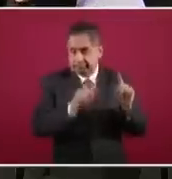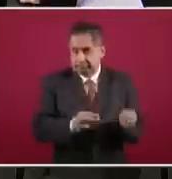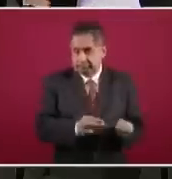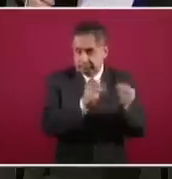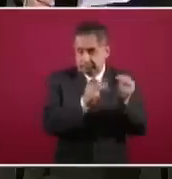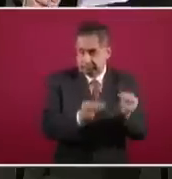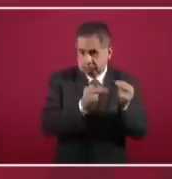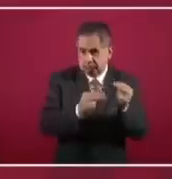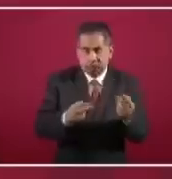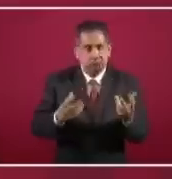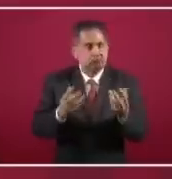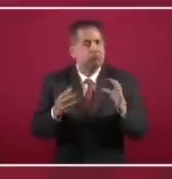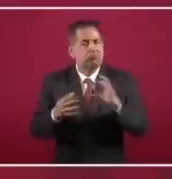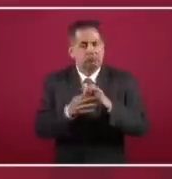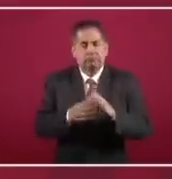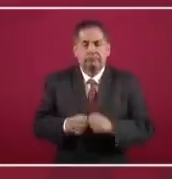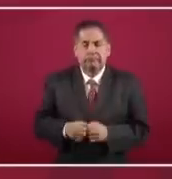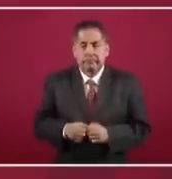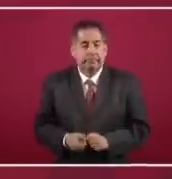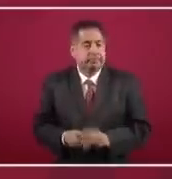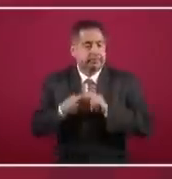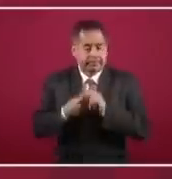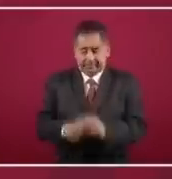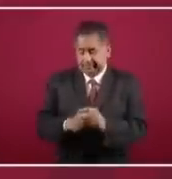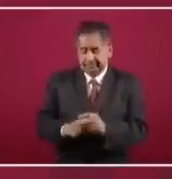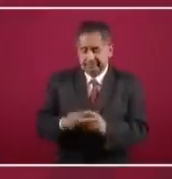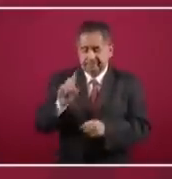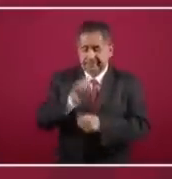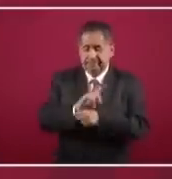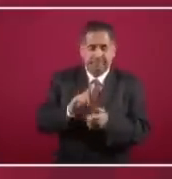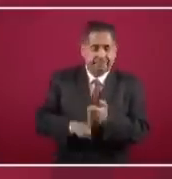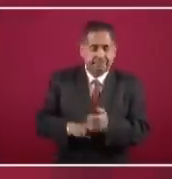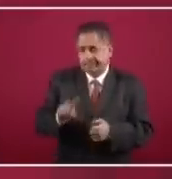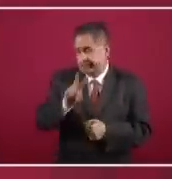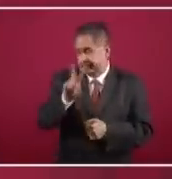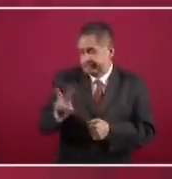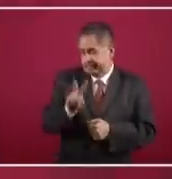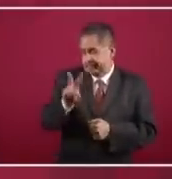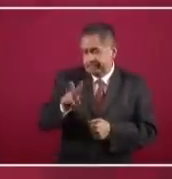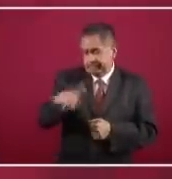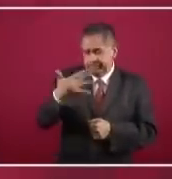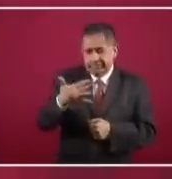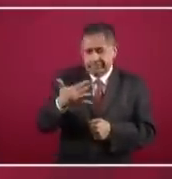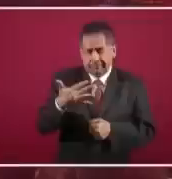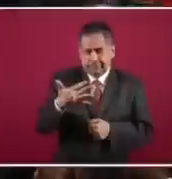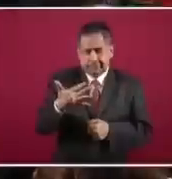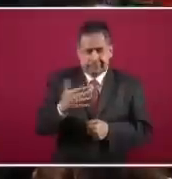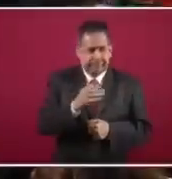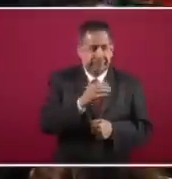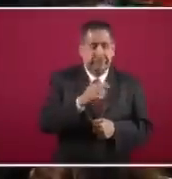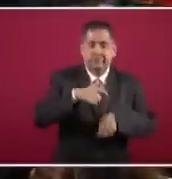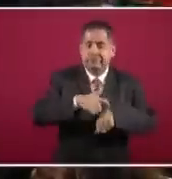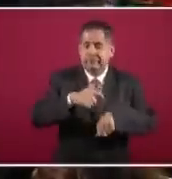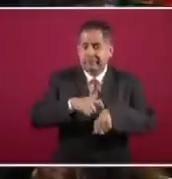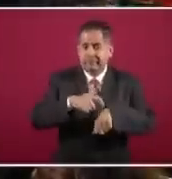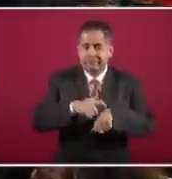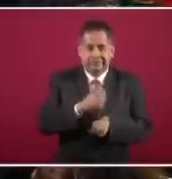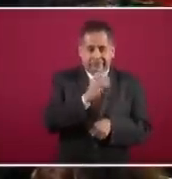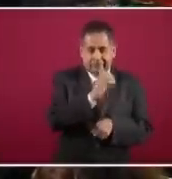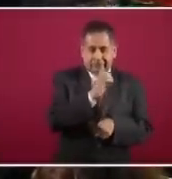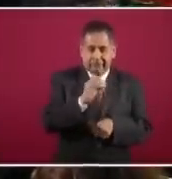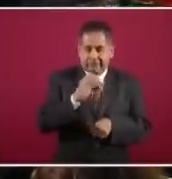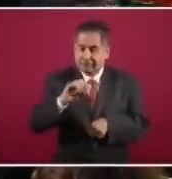Arrancamos el Buen Fin en el primer minuto del mes del día viernes 15. Contamos